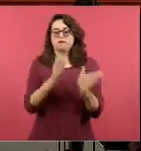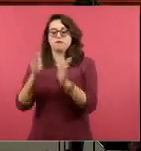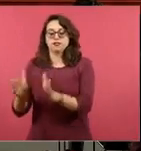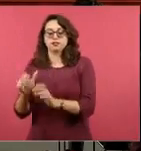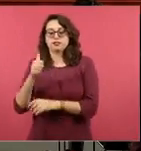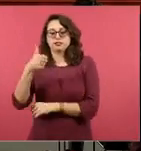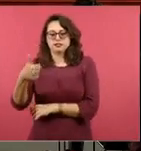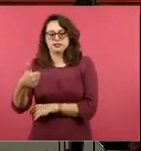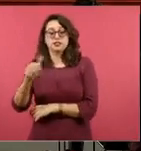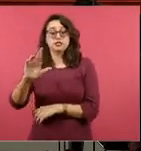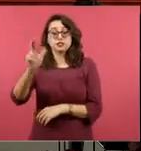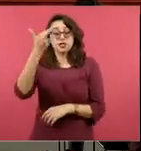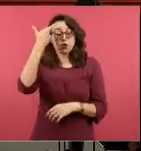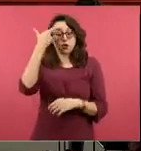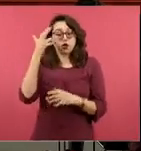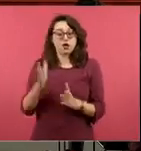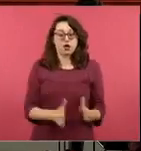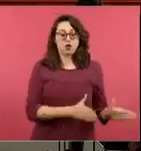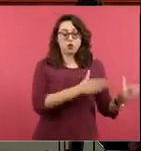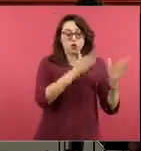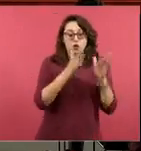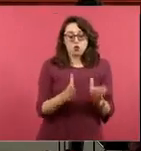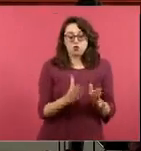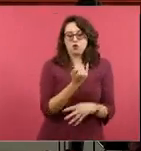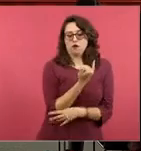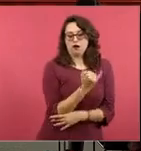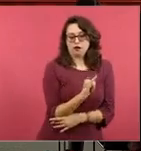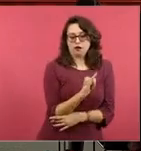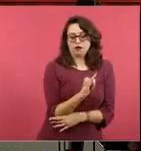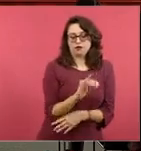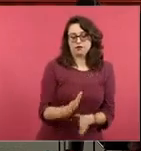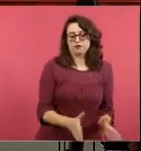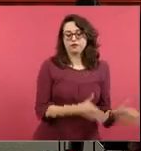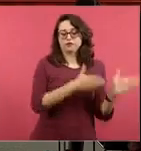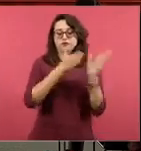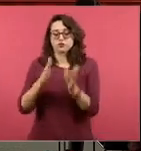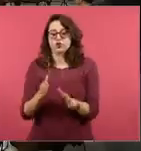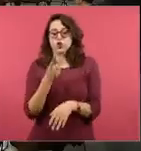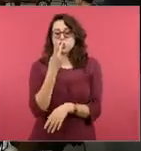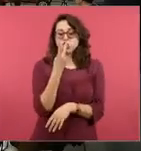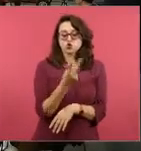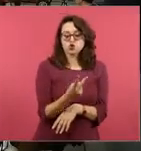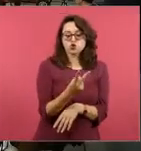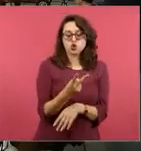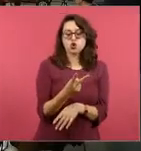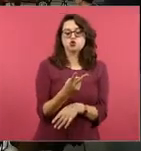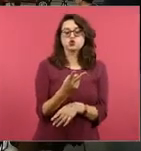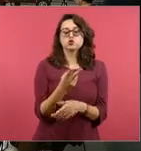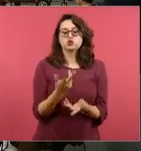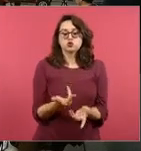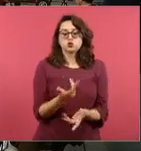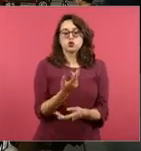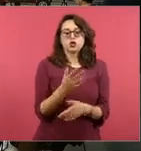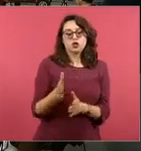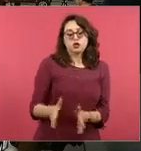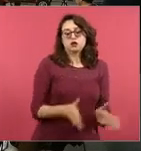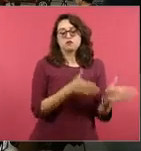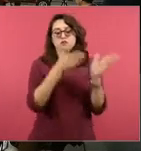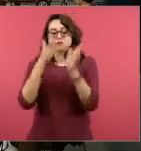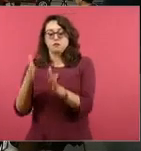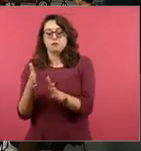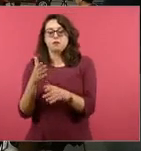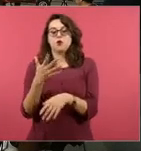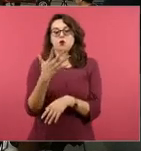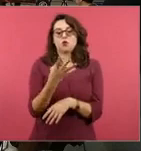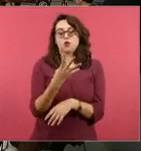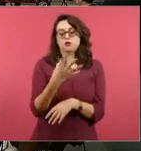es de la fase 1 es educación inicial, fase 2 preescolar, fase 3, 4 y 5 es para de 2 en 2 los grados de primaria,